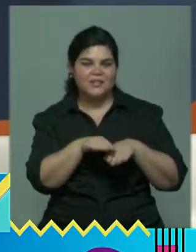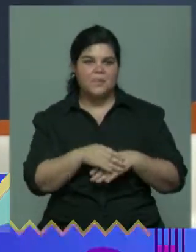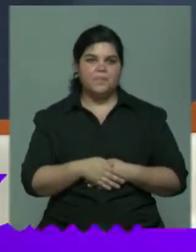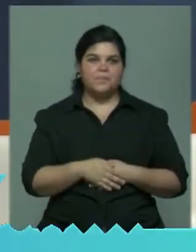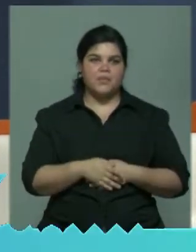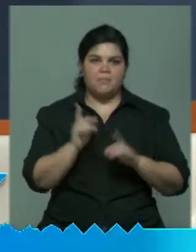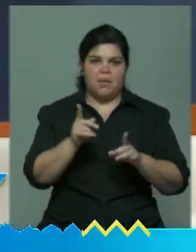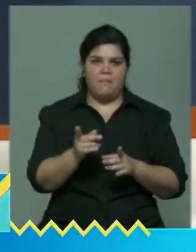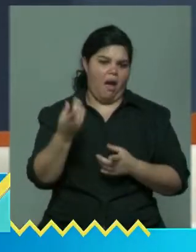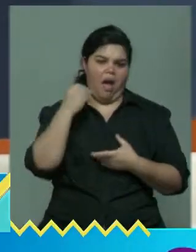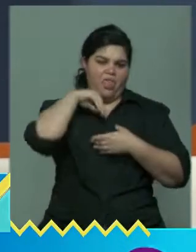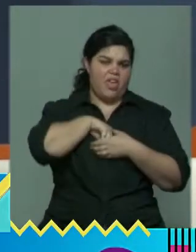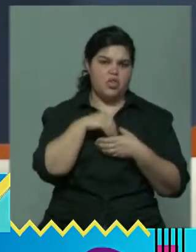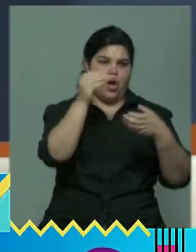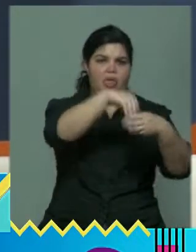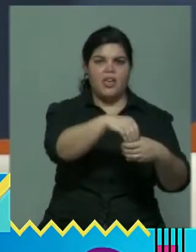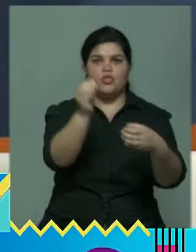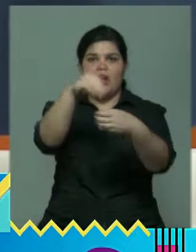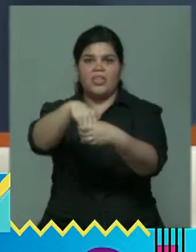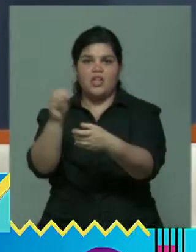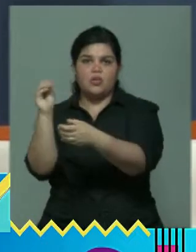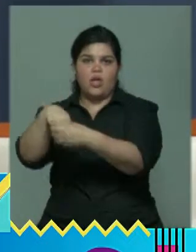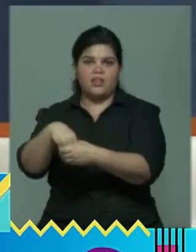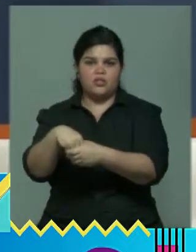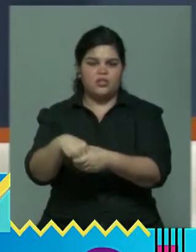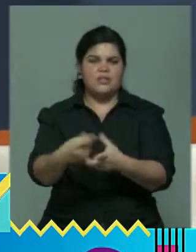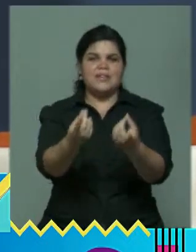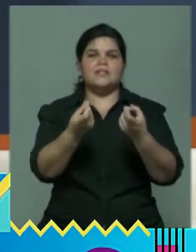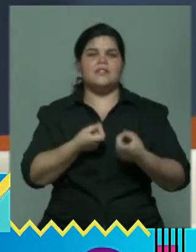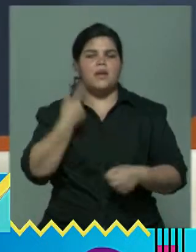todas nosotros, que tenemos que deconstruir ese concepto de